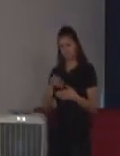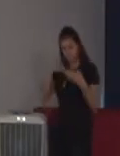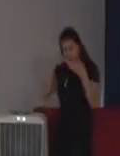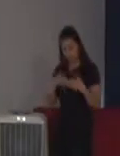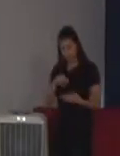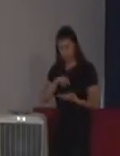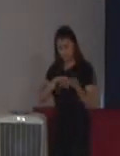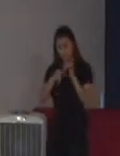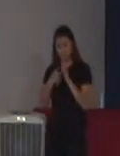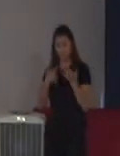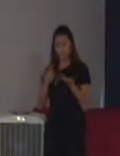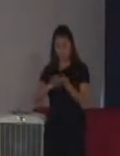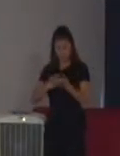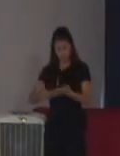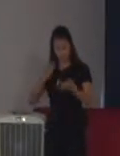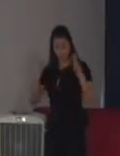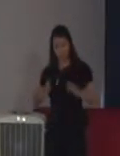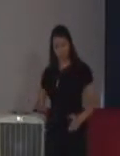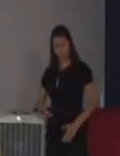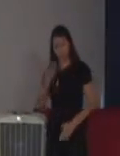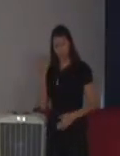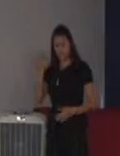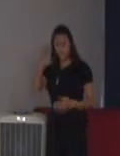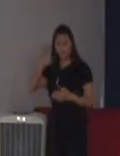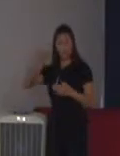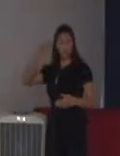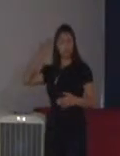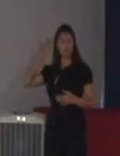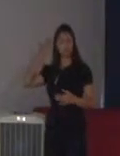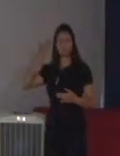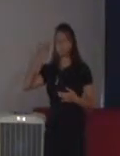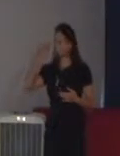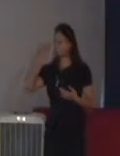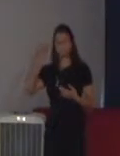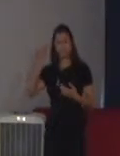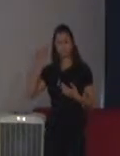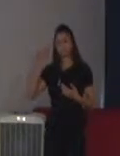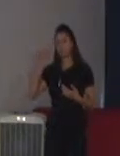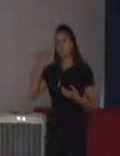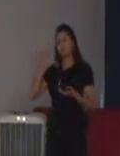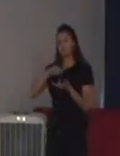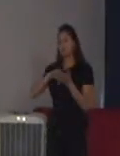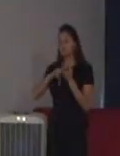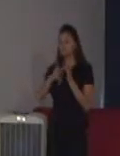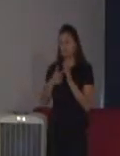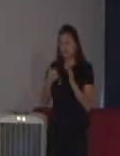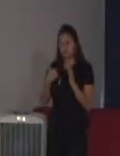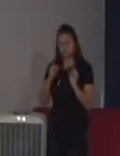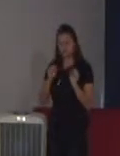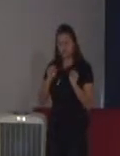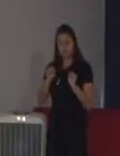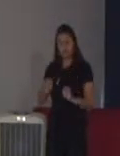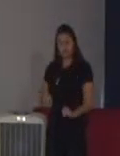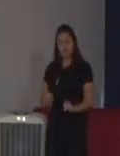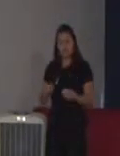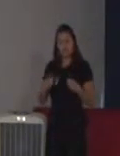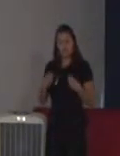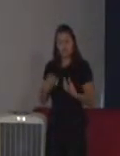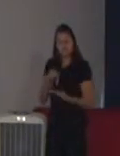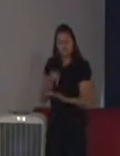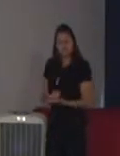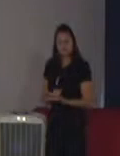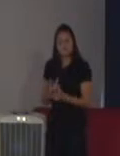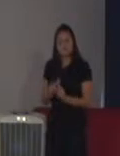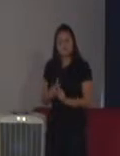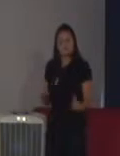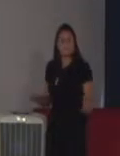una característica que define nuestro cuerpo, que define nuestra mente, es una posibilidad de ser y estar de manera distinta en